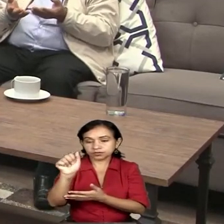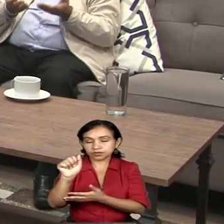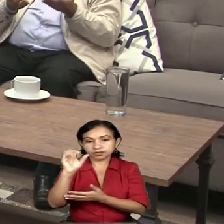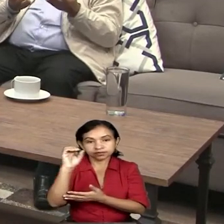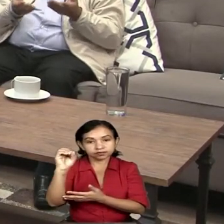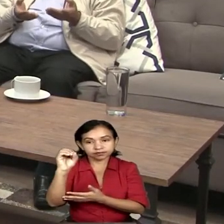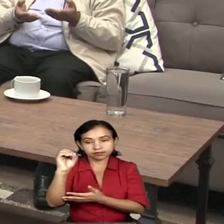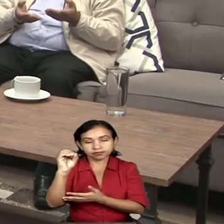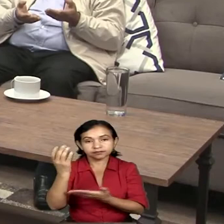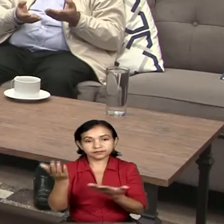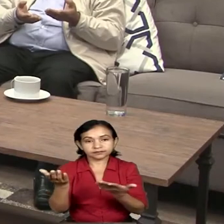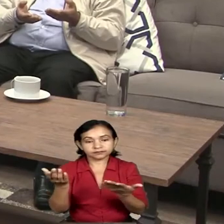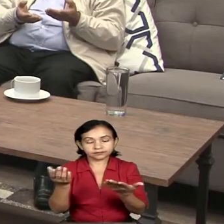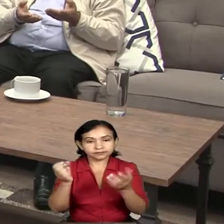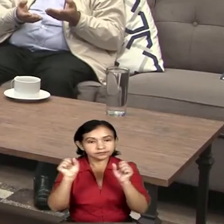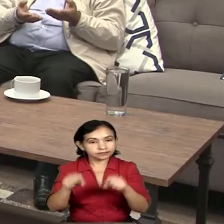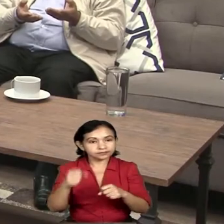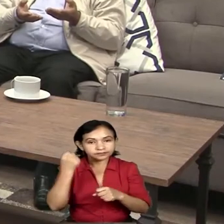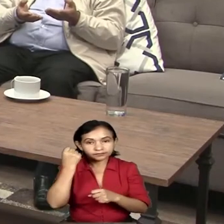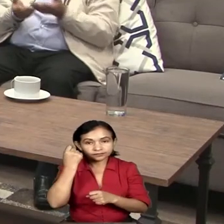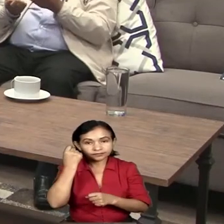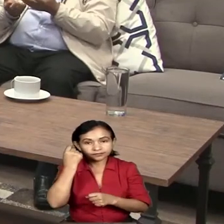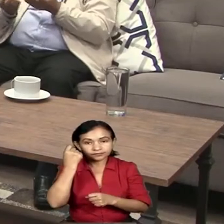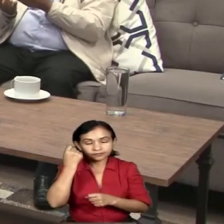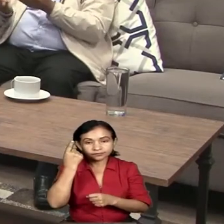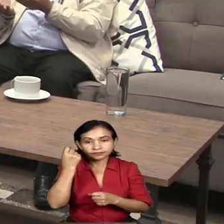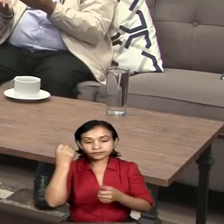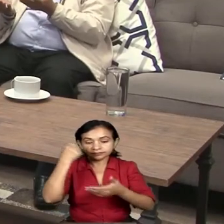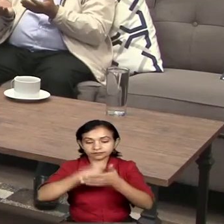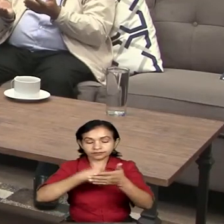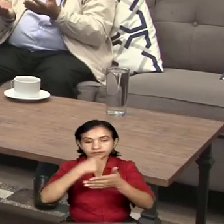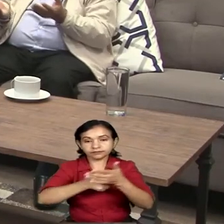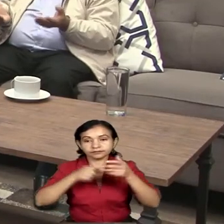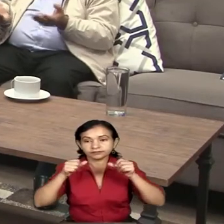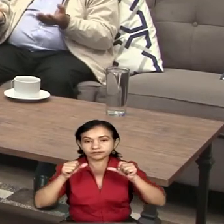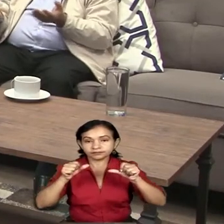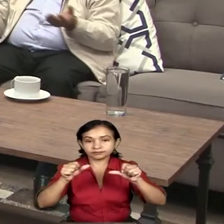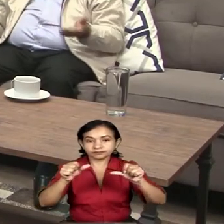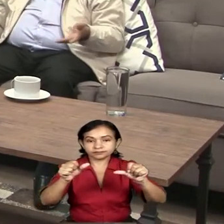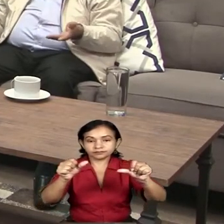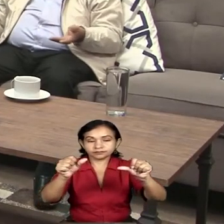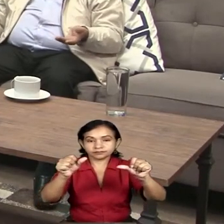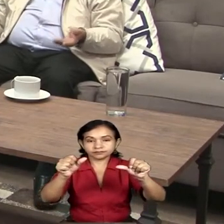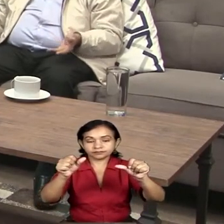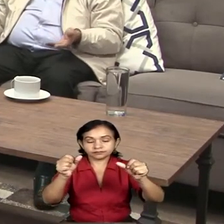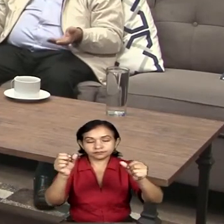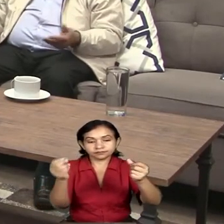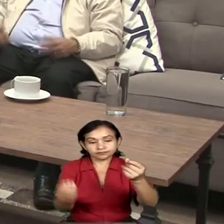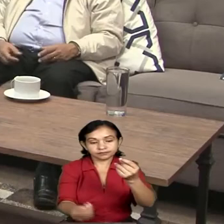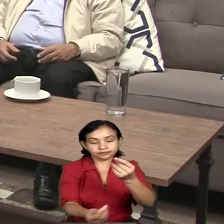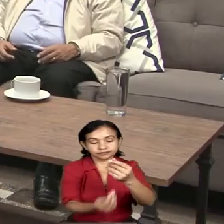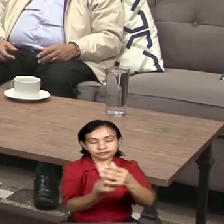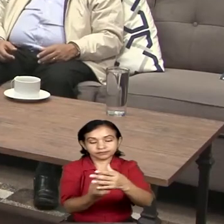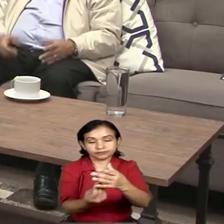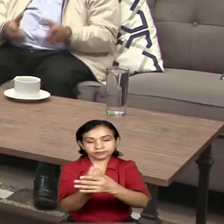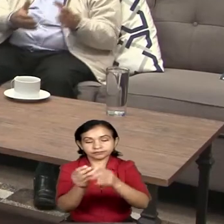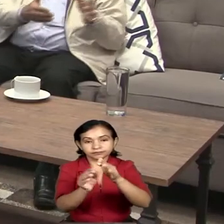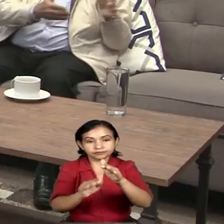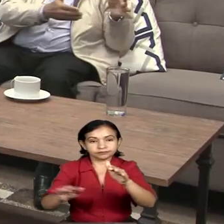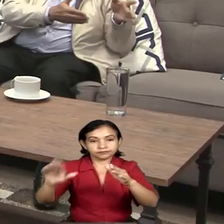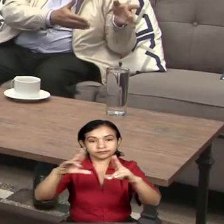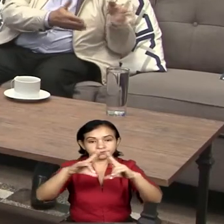¿Cómo puedes entender la lucha permanente de elevar la productividad en Nicaragua, de